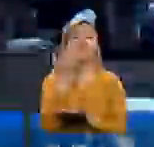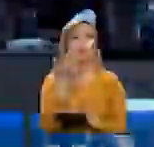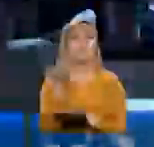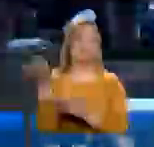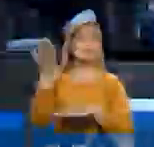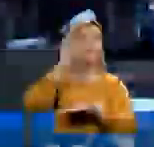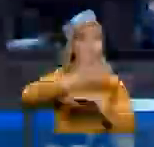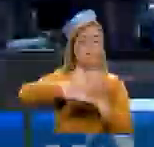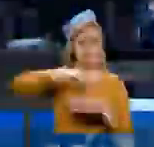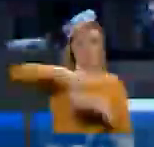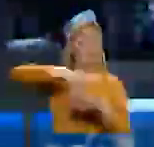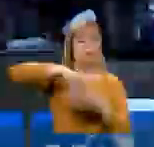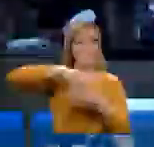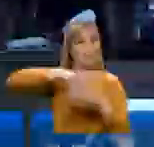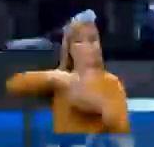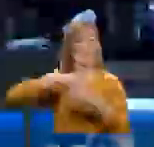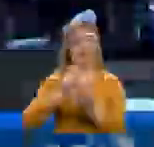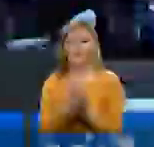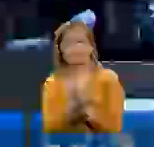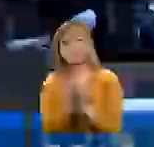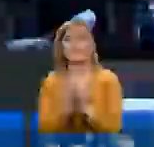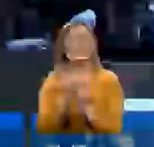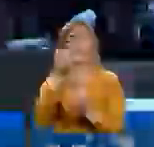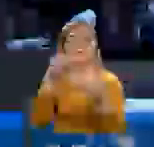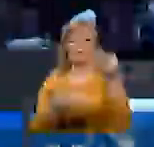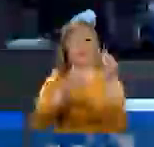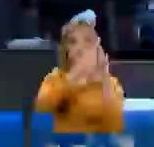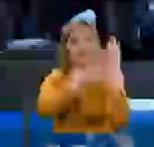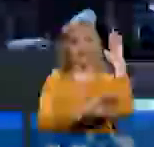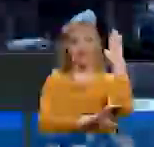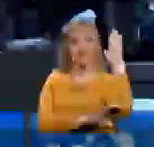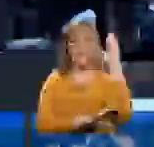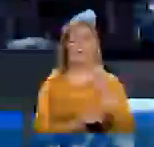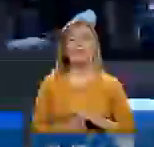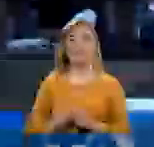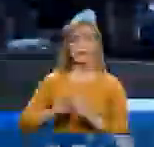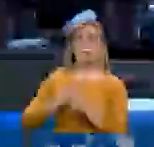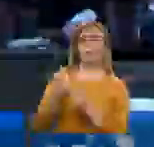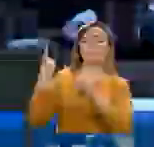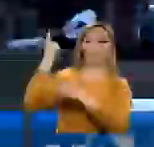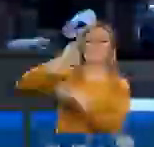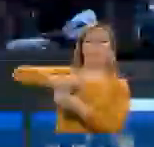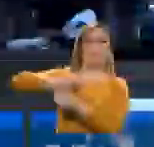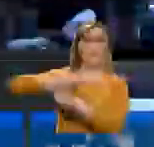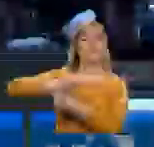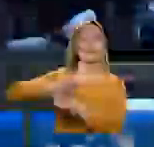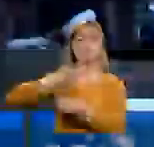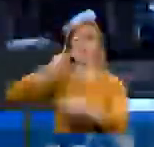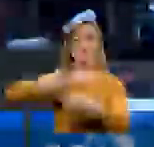el destino de los recursos después de que la Corte Constitucional dejara sin efecto el primer decreto que no